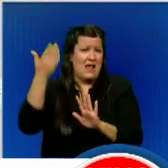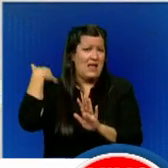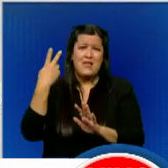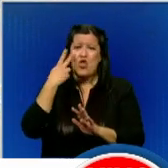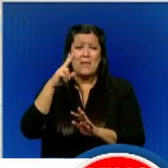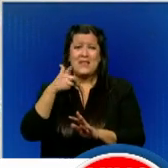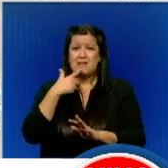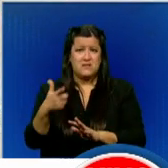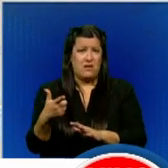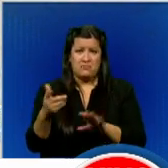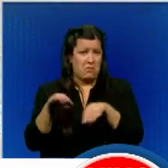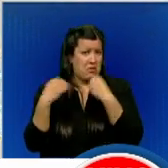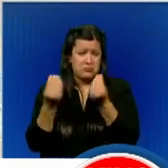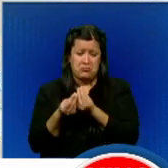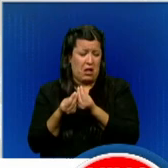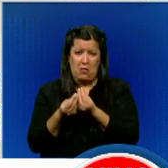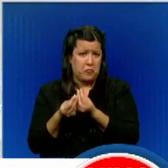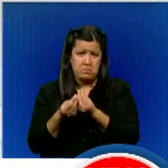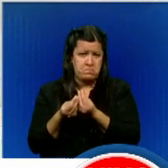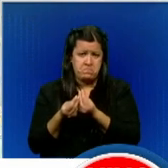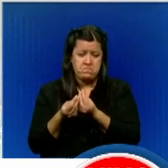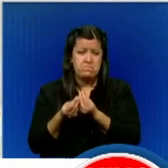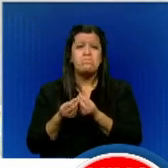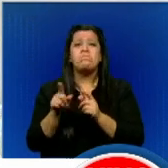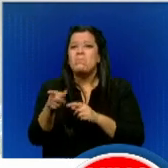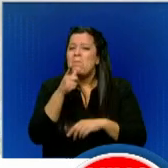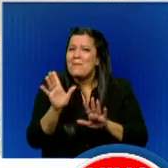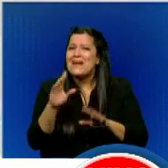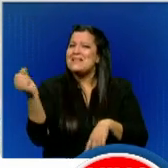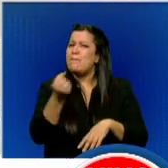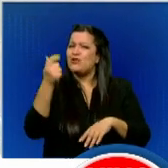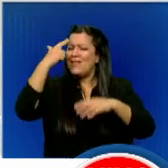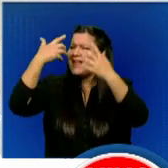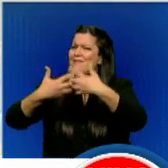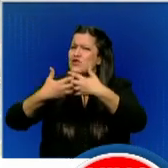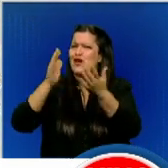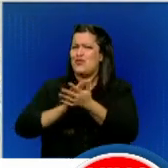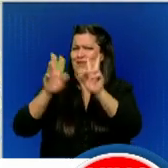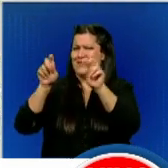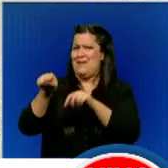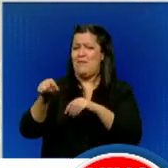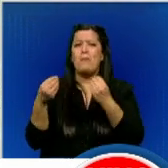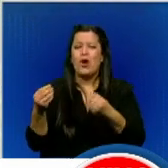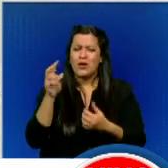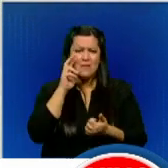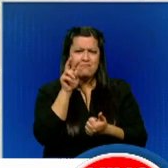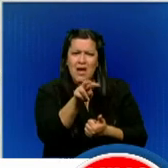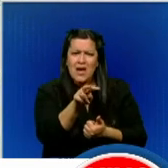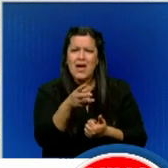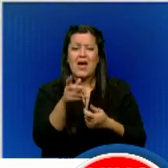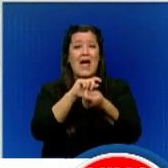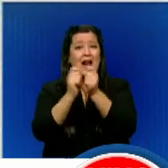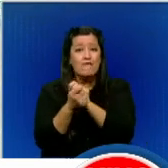que no generó los resultados que proponía y me parece que es importante reflexionar sobre esto porque cuando uno mira la reforma